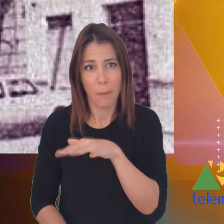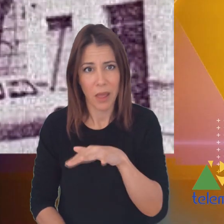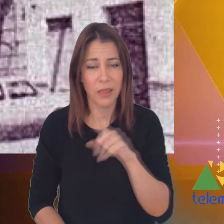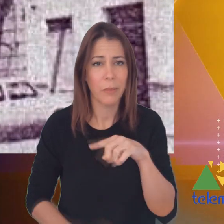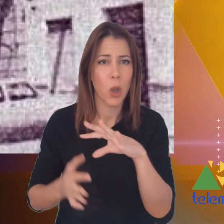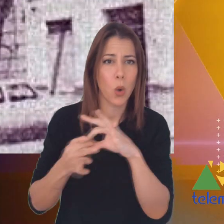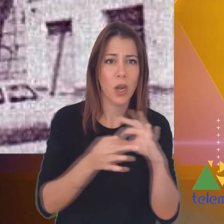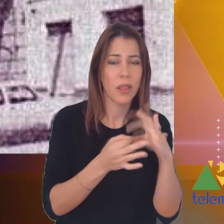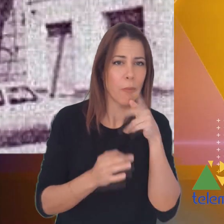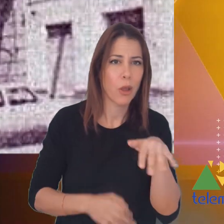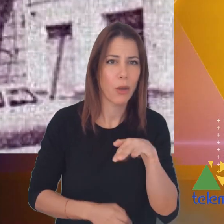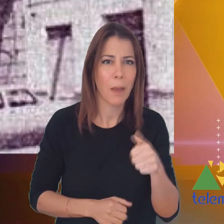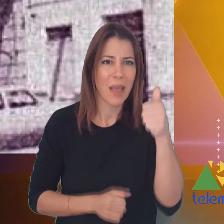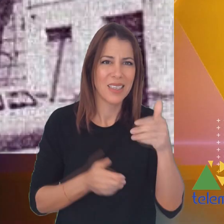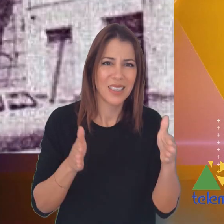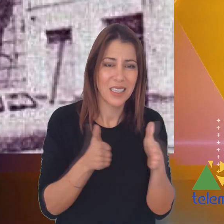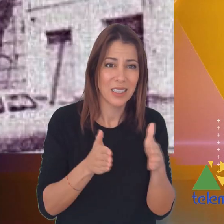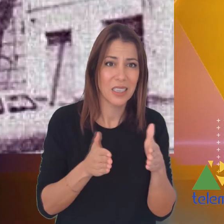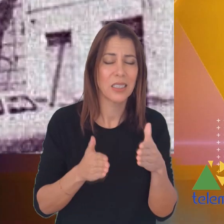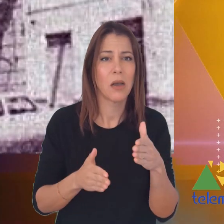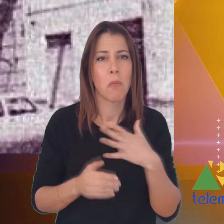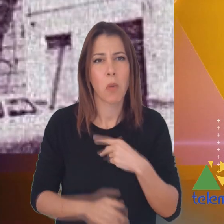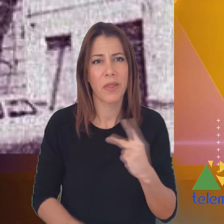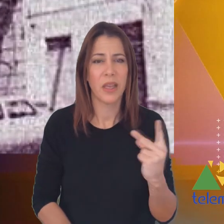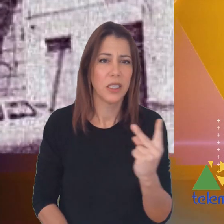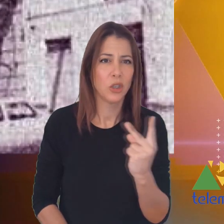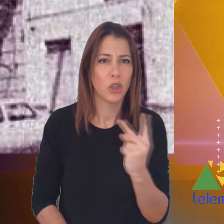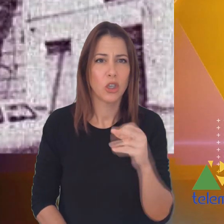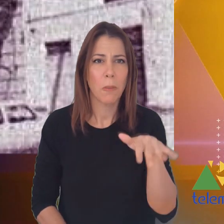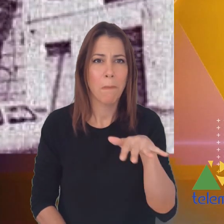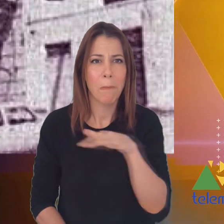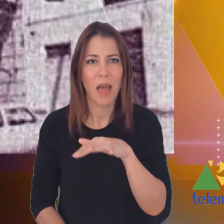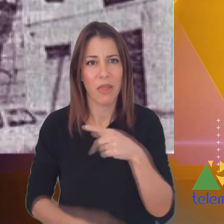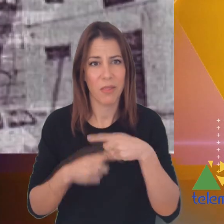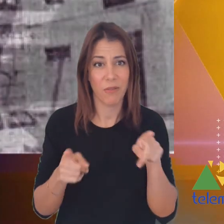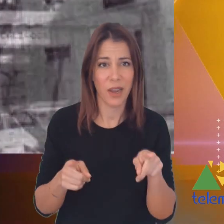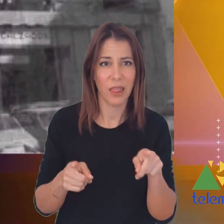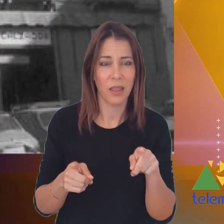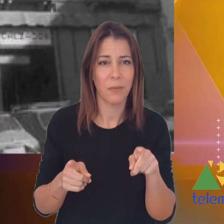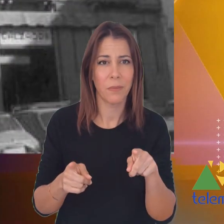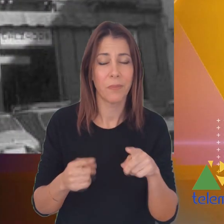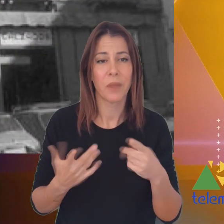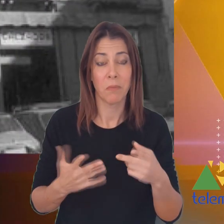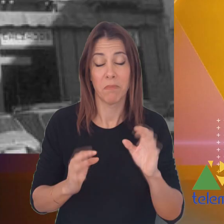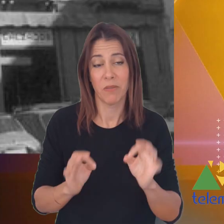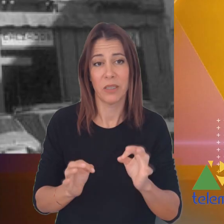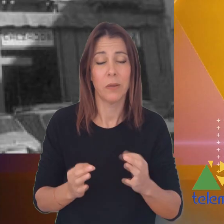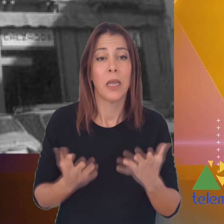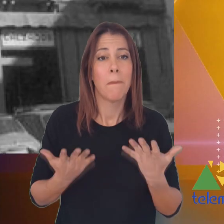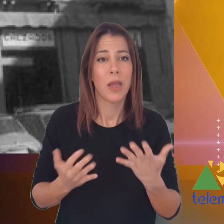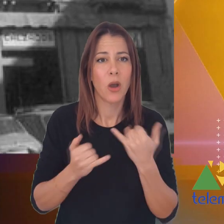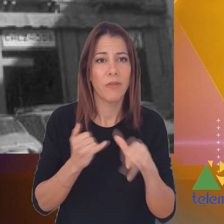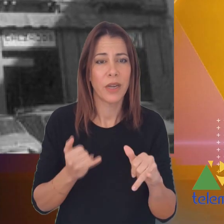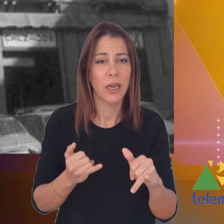unidas a lo mejor por una zona más estrecha, y serían dos plazas distintas, ¿no? Sí, un dos en uno, ¿no? Efectivamente, pero